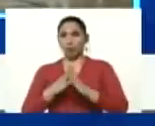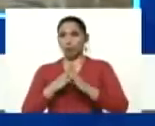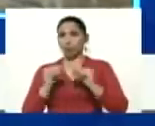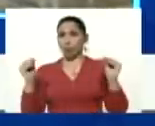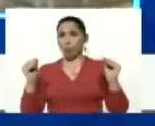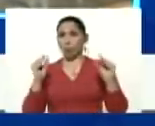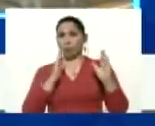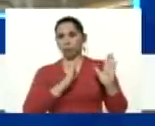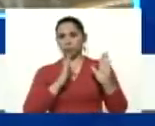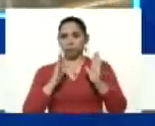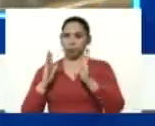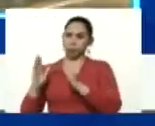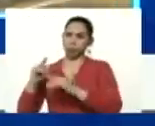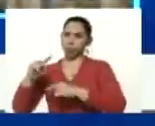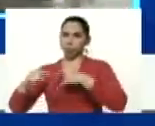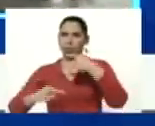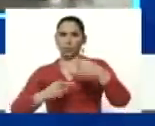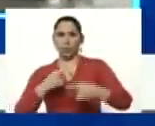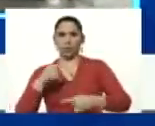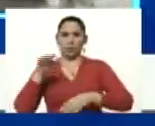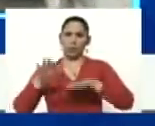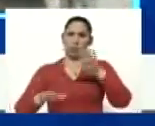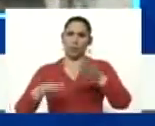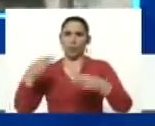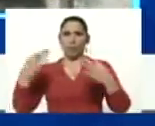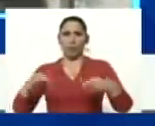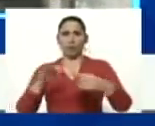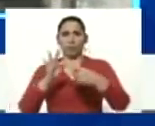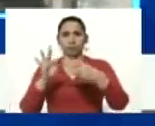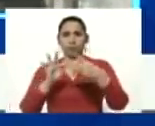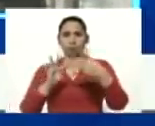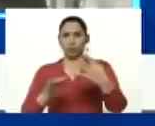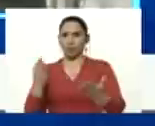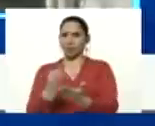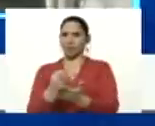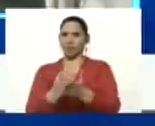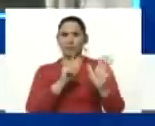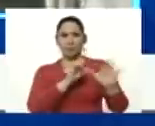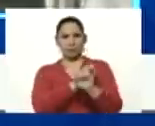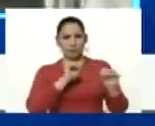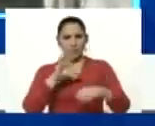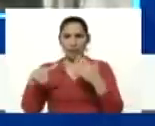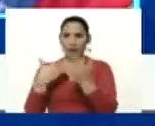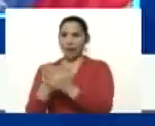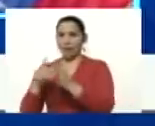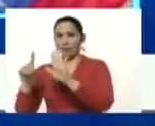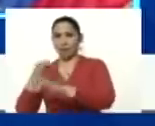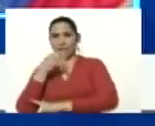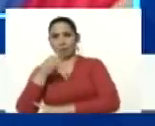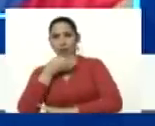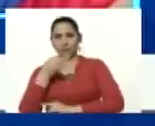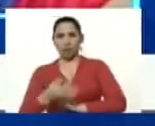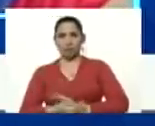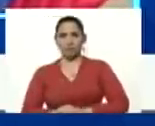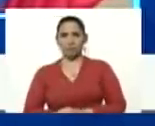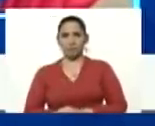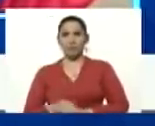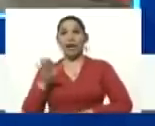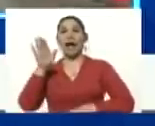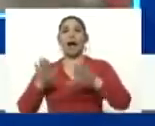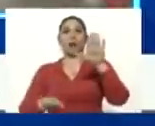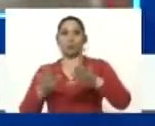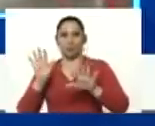se regularizarán y funcionarán como siempre. Siempre de 6 de la mañana a 6 de la tarde,